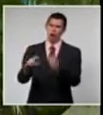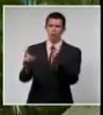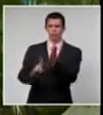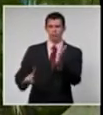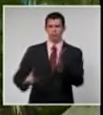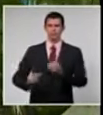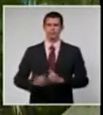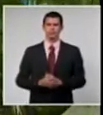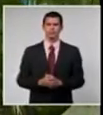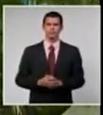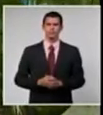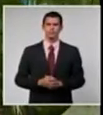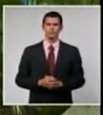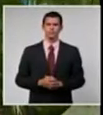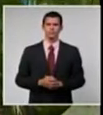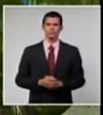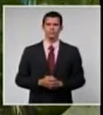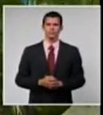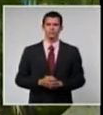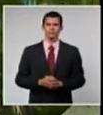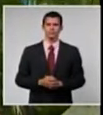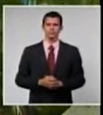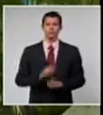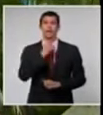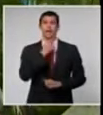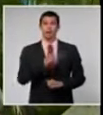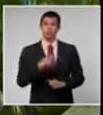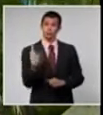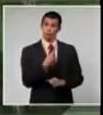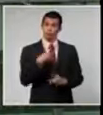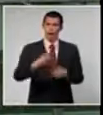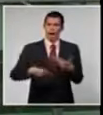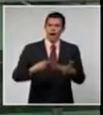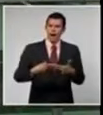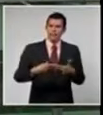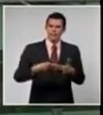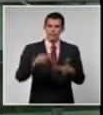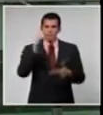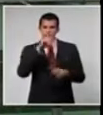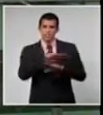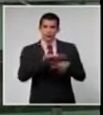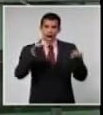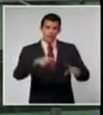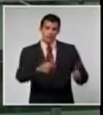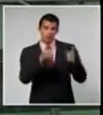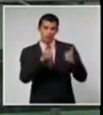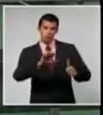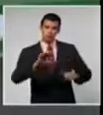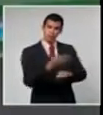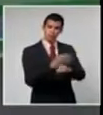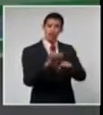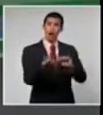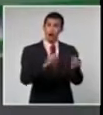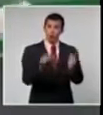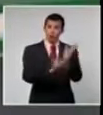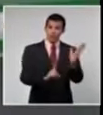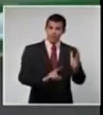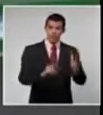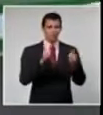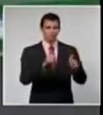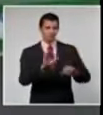proyecto puede ser extendida a otras empresas, a otras fábricas. En la empresa perteneciente a la industria alimentaria